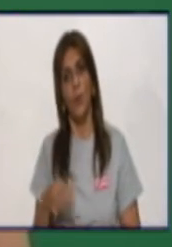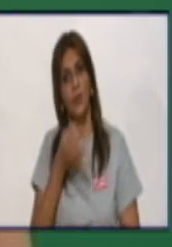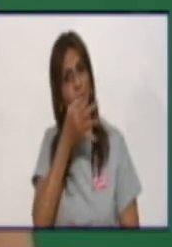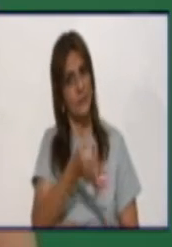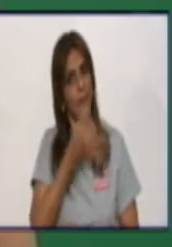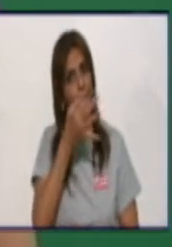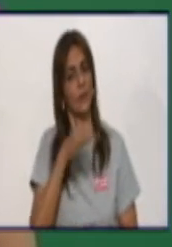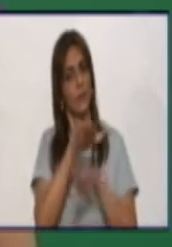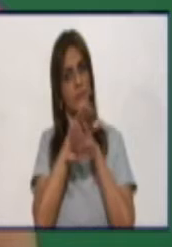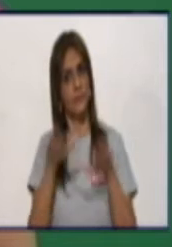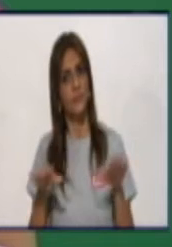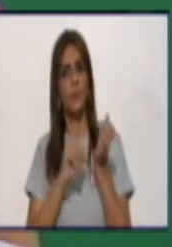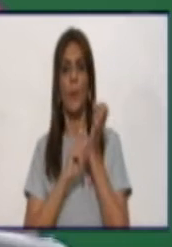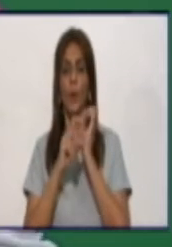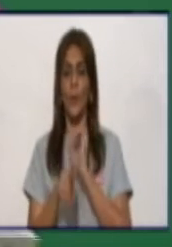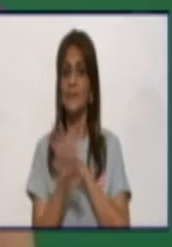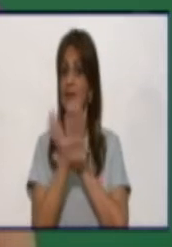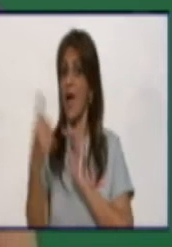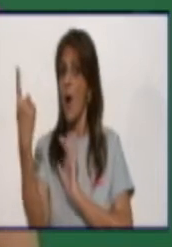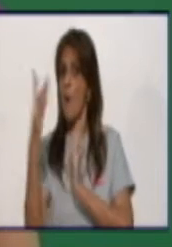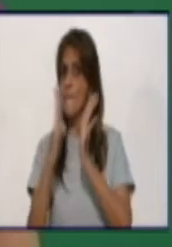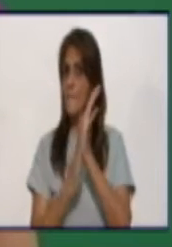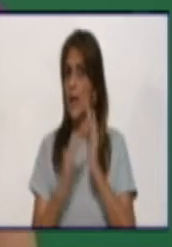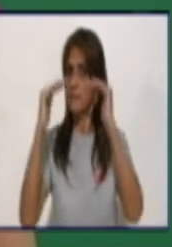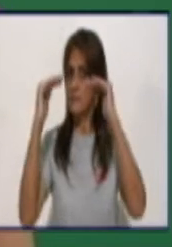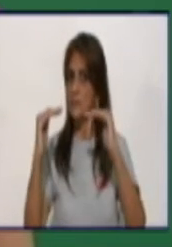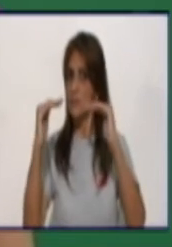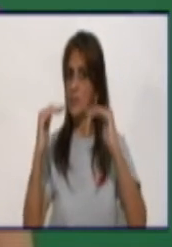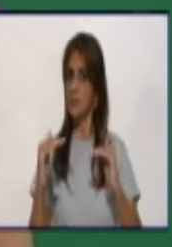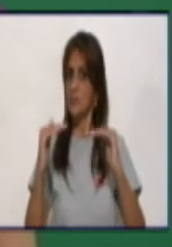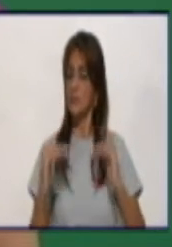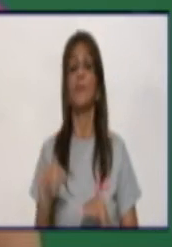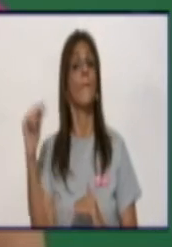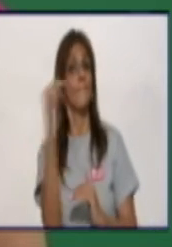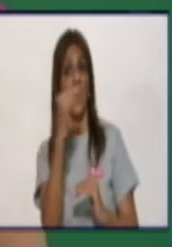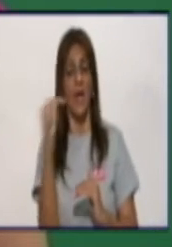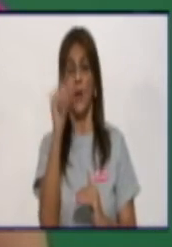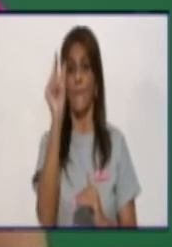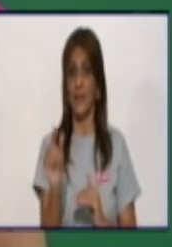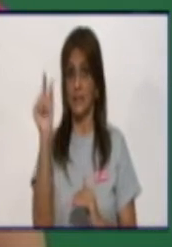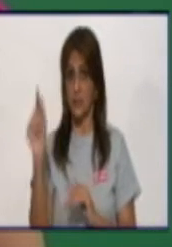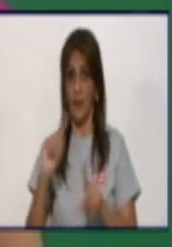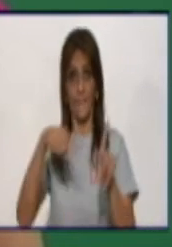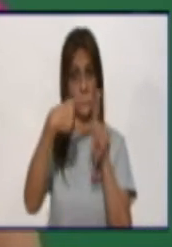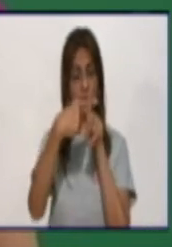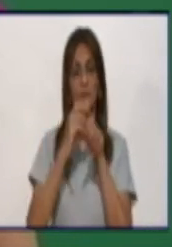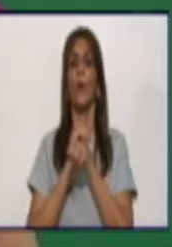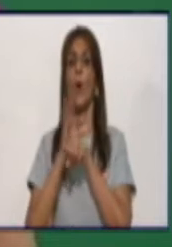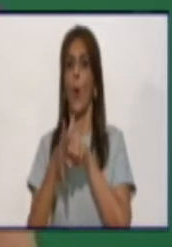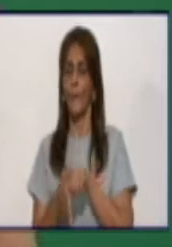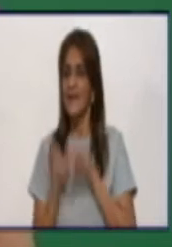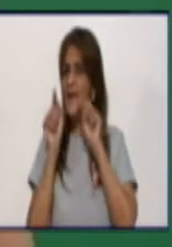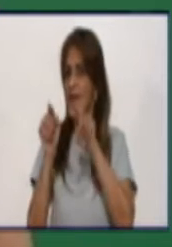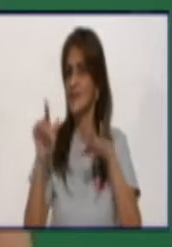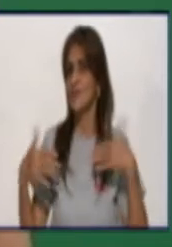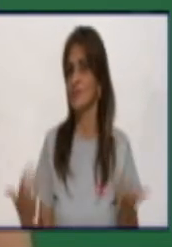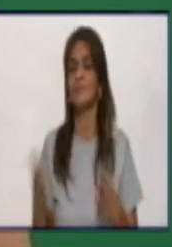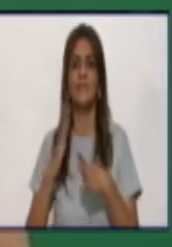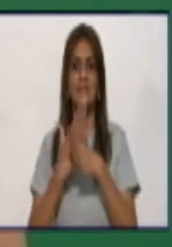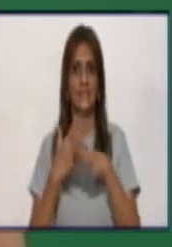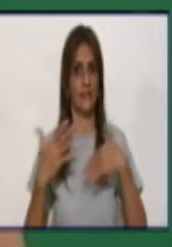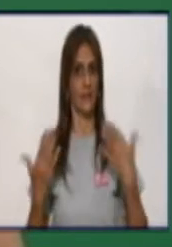la provincia lleva ya más de un mes descendiendo el número de casos que notifica positivo al agua lo cual nos pone en